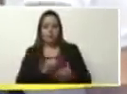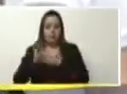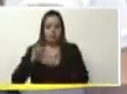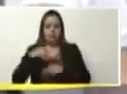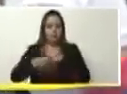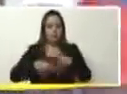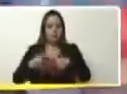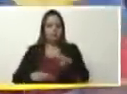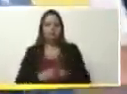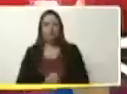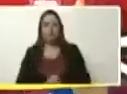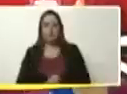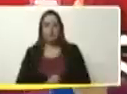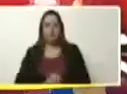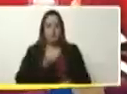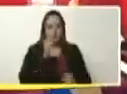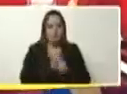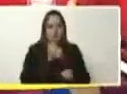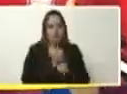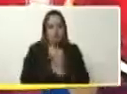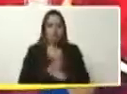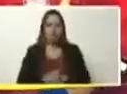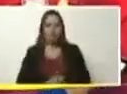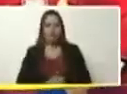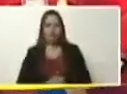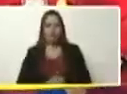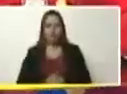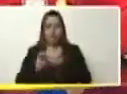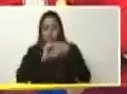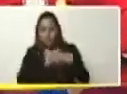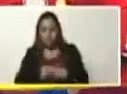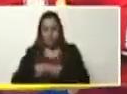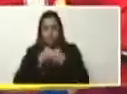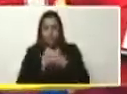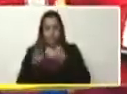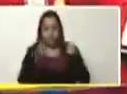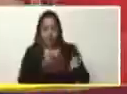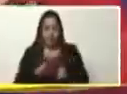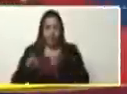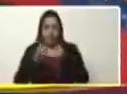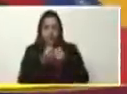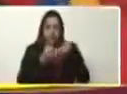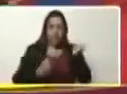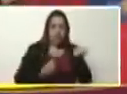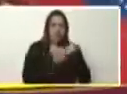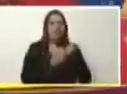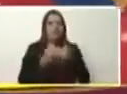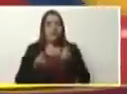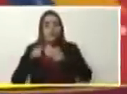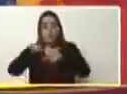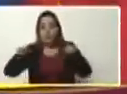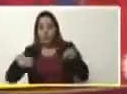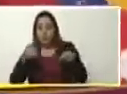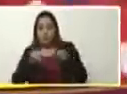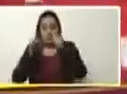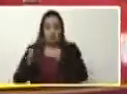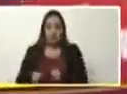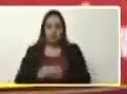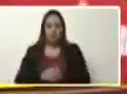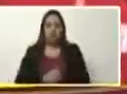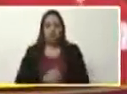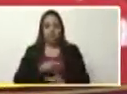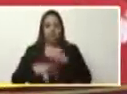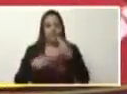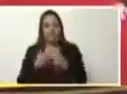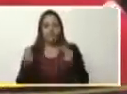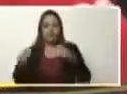procesos operacionales, productivos, económicos, financieros. Ustedes son la garantía del nunca